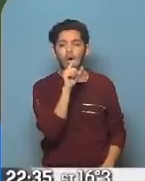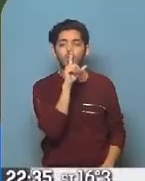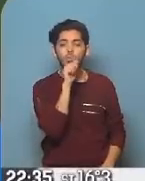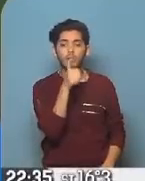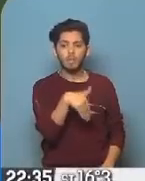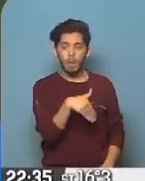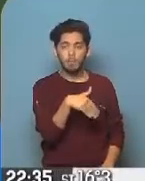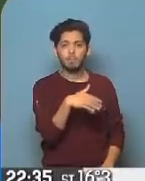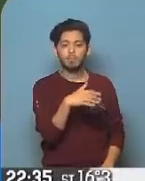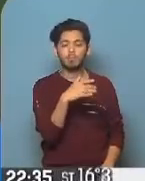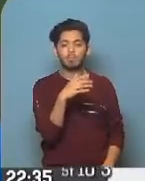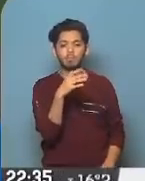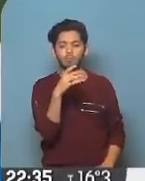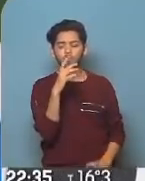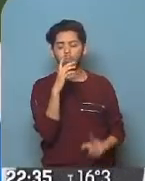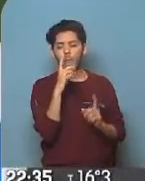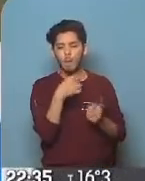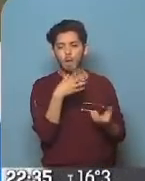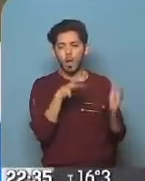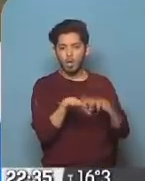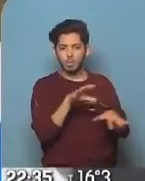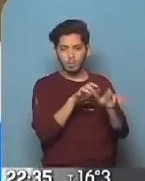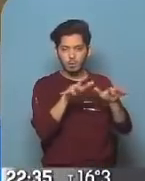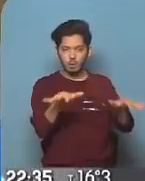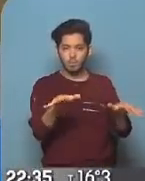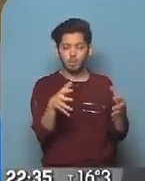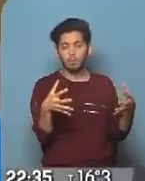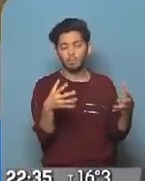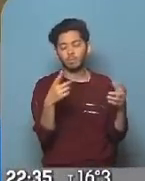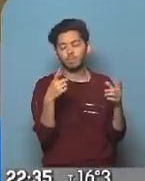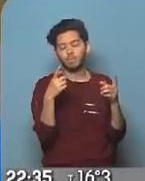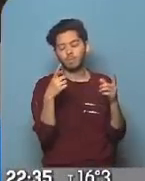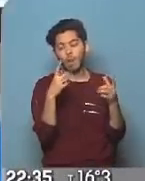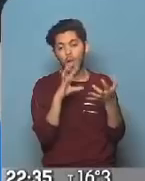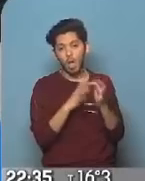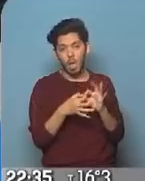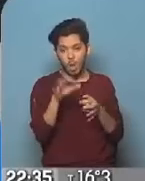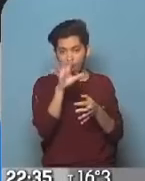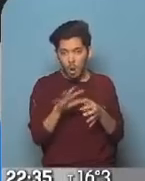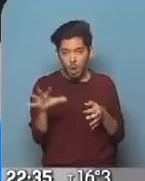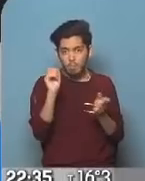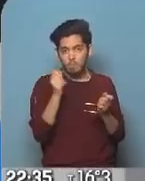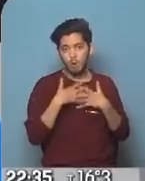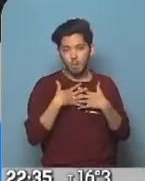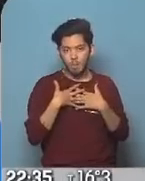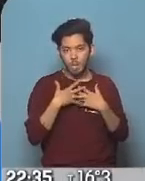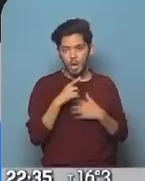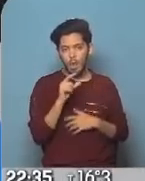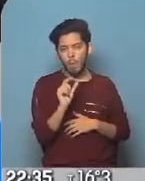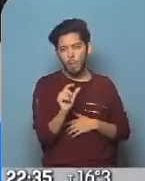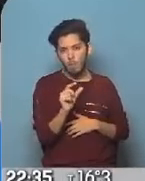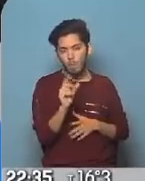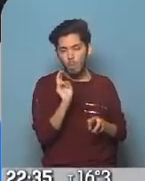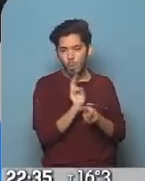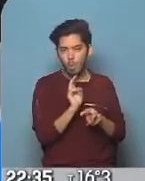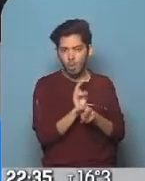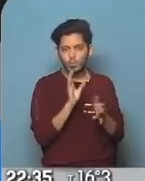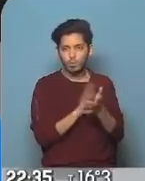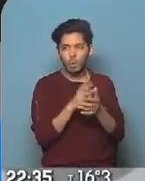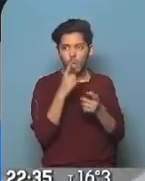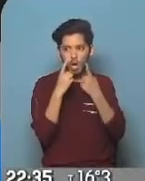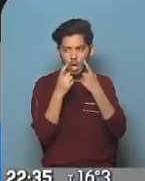un operativo y recordemos que la Unión, Europa en sí misma es la que está un poquito resguardada con el